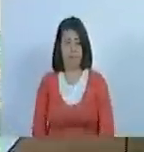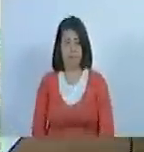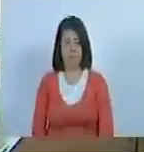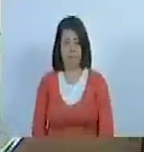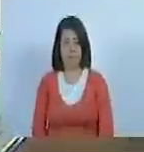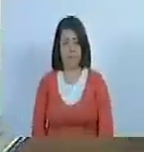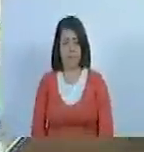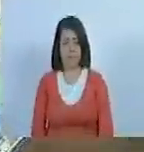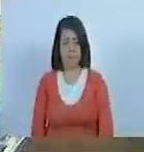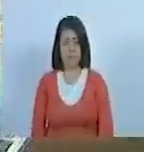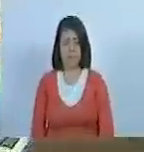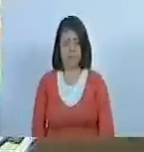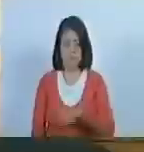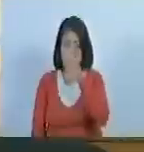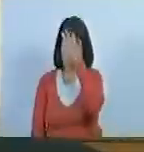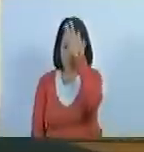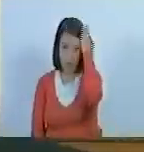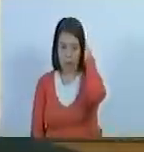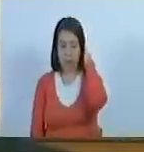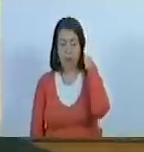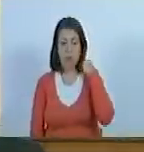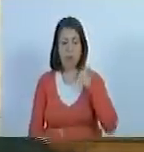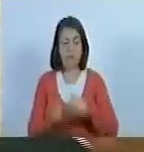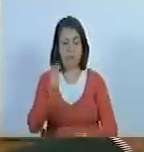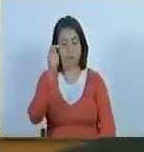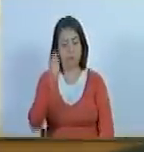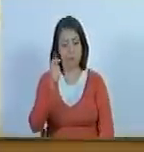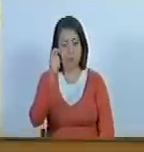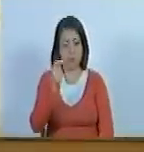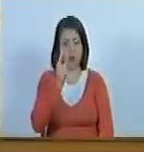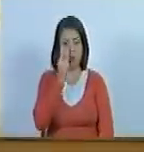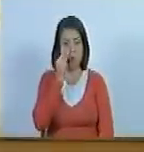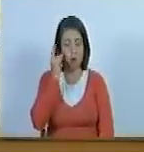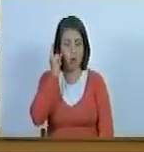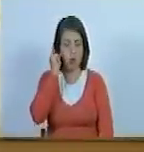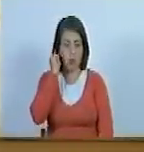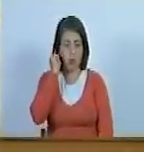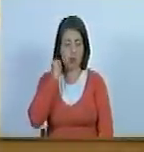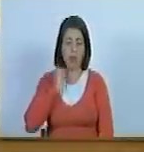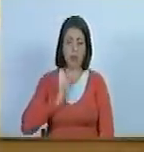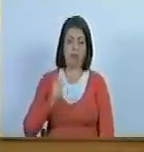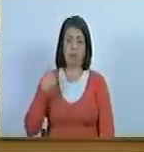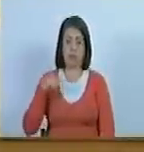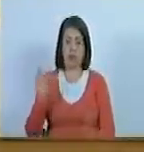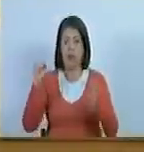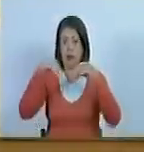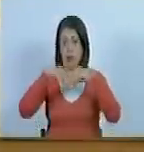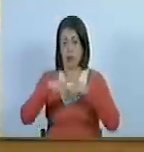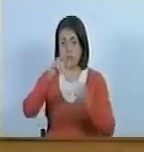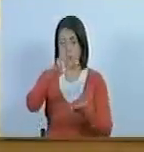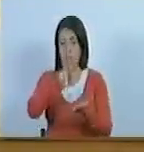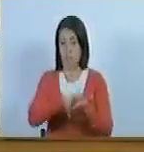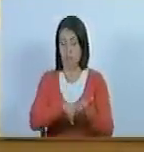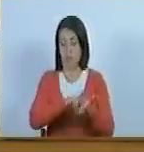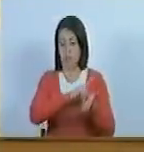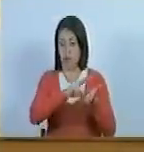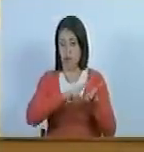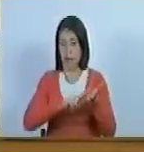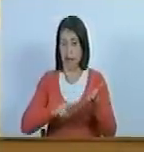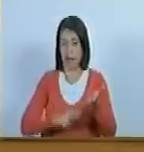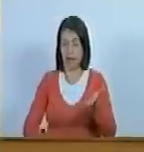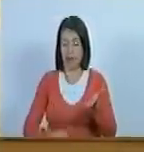presidente. En consideración, las honorables diputadas y los honorables diputados que estén de acuerdo con aprobar